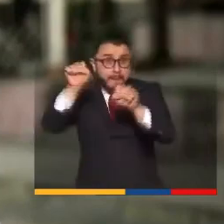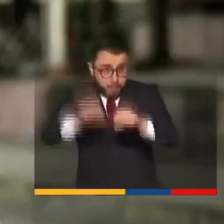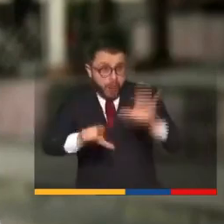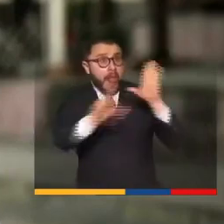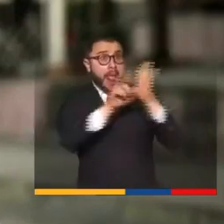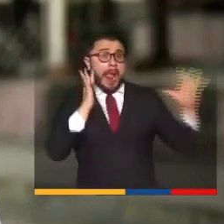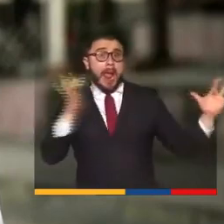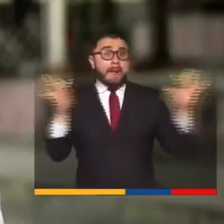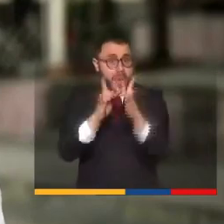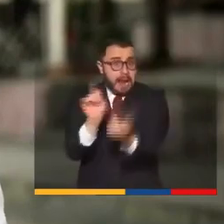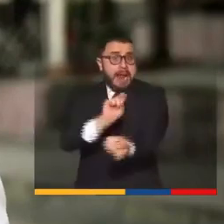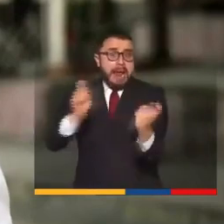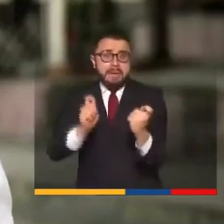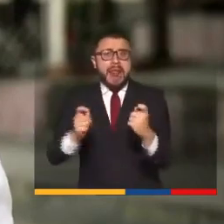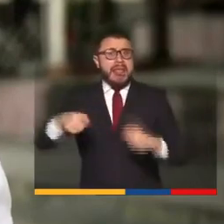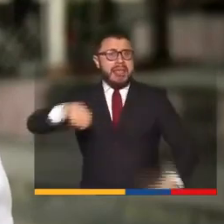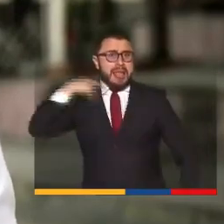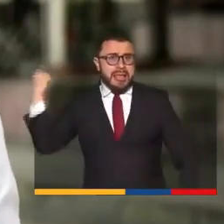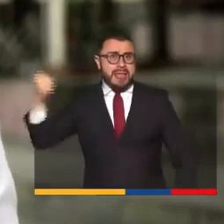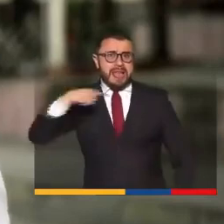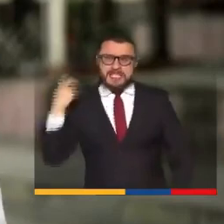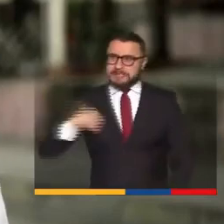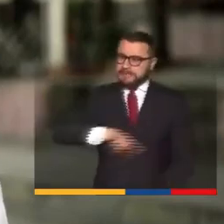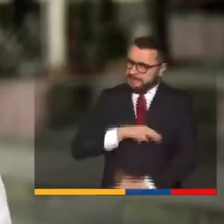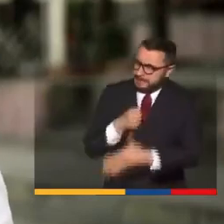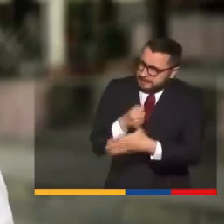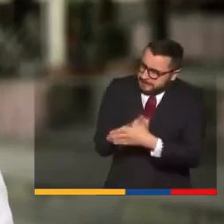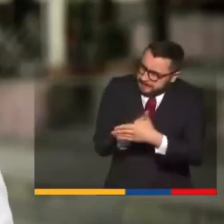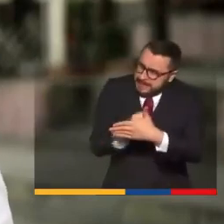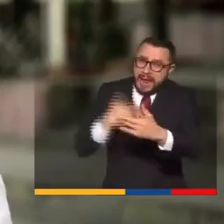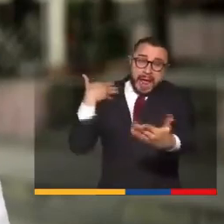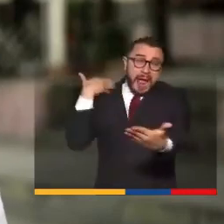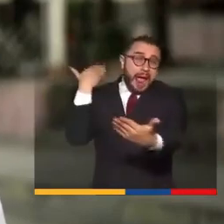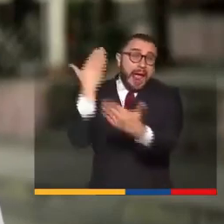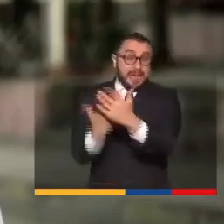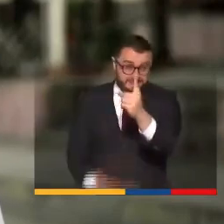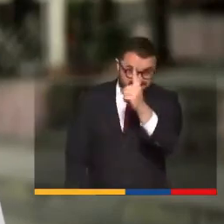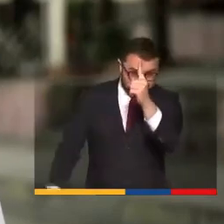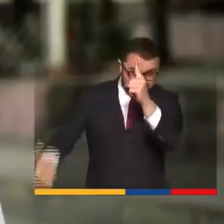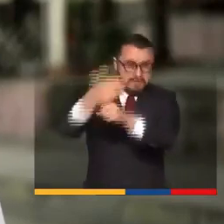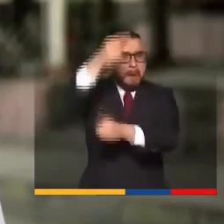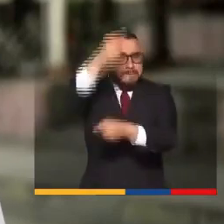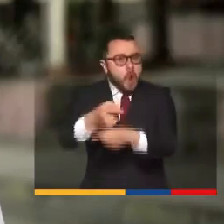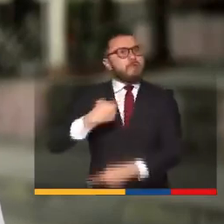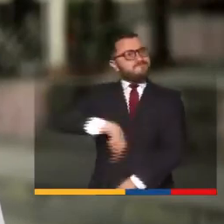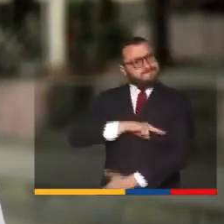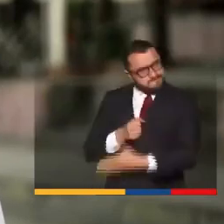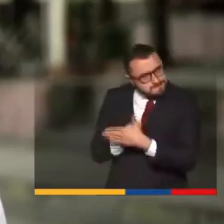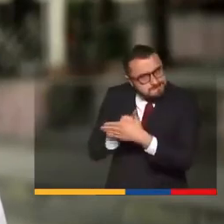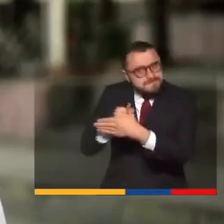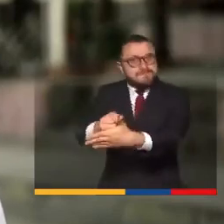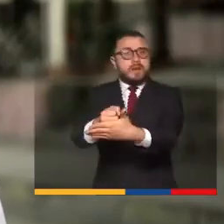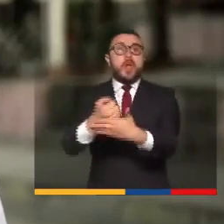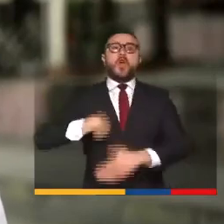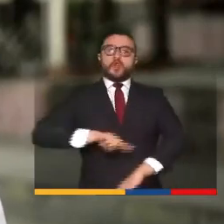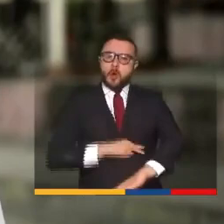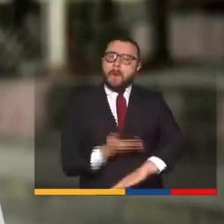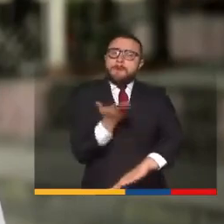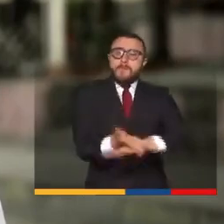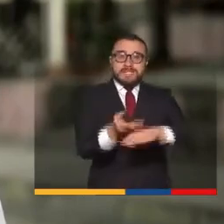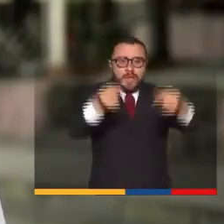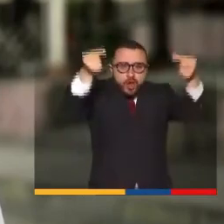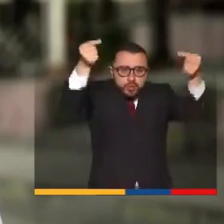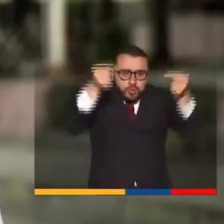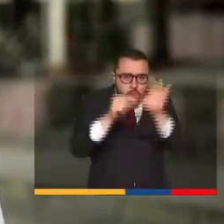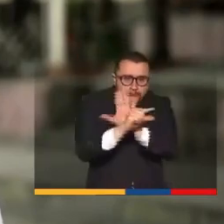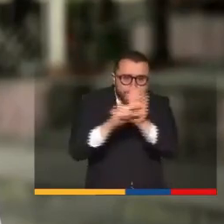Insistiremos una y otra vez hasta que podamos lograrlo. Nuestra propuesta es cambiar la fórmula tarifaria